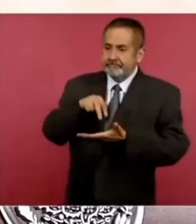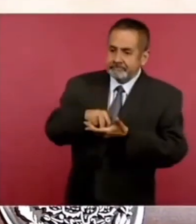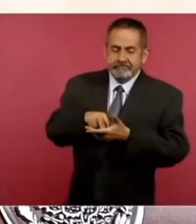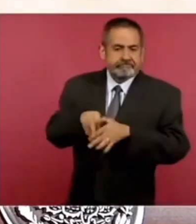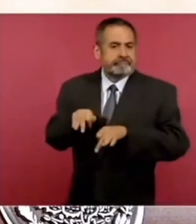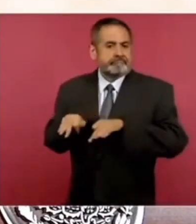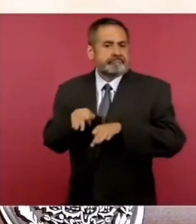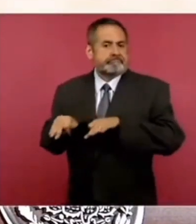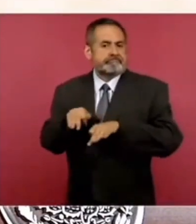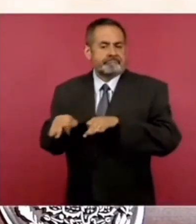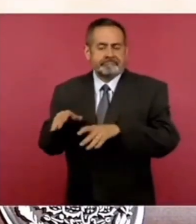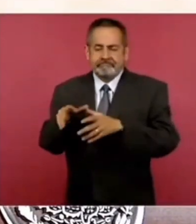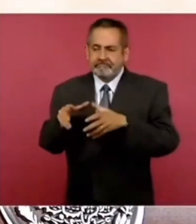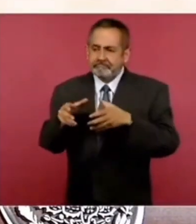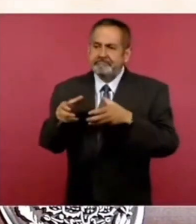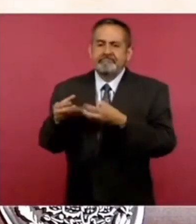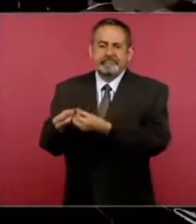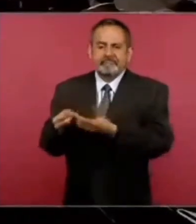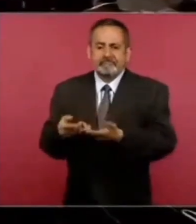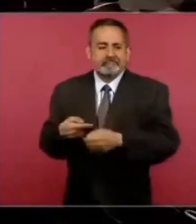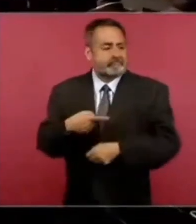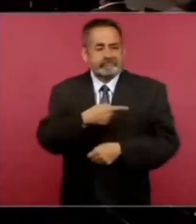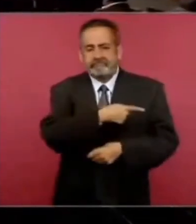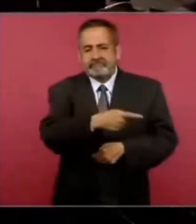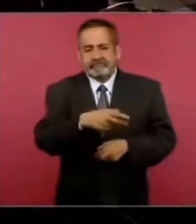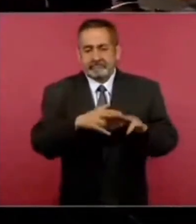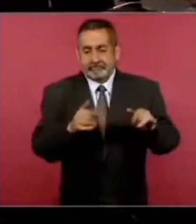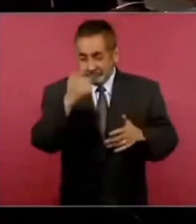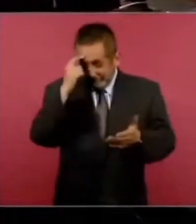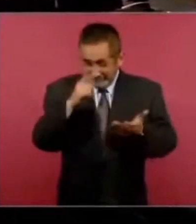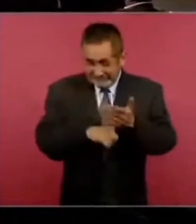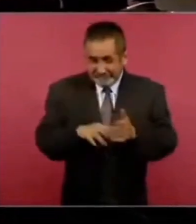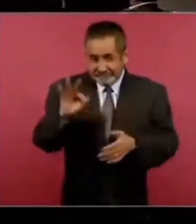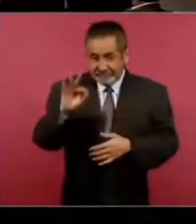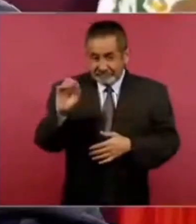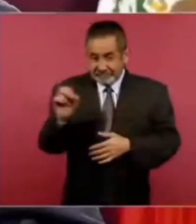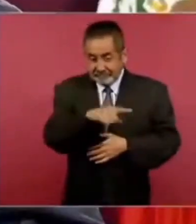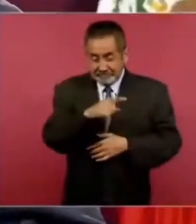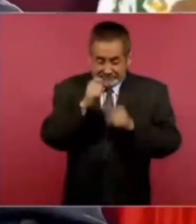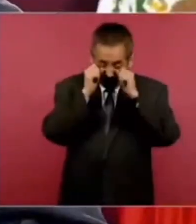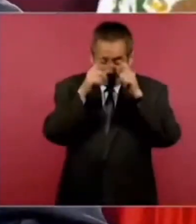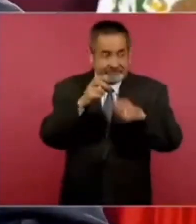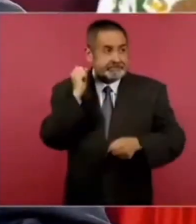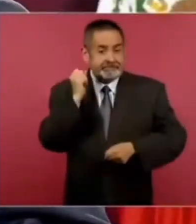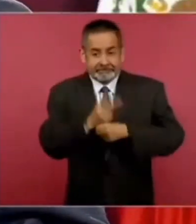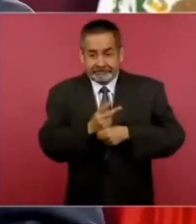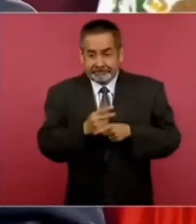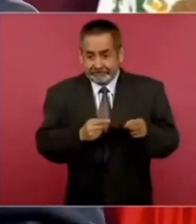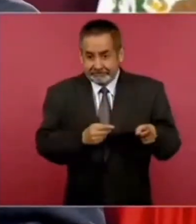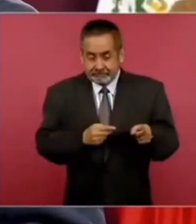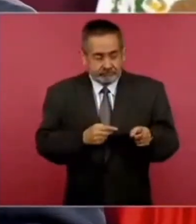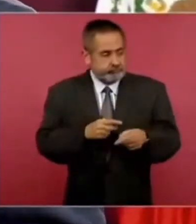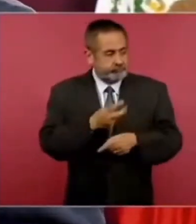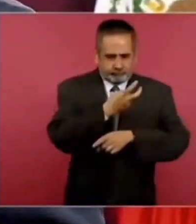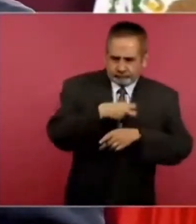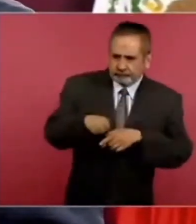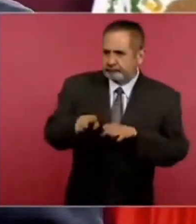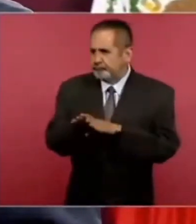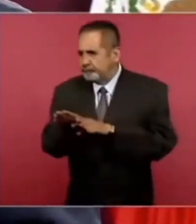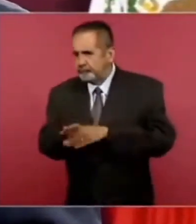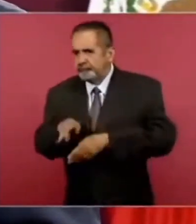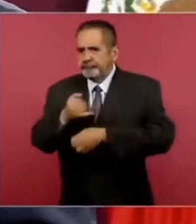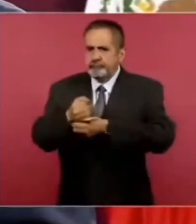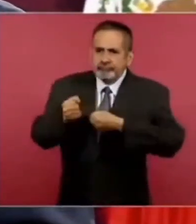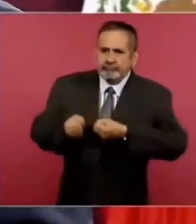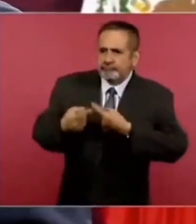¿Ustedes creen que Fox se levantaba temprano? atender el tema de la